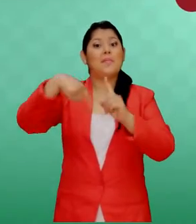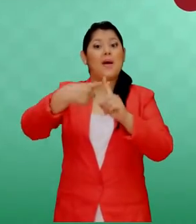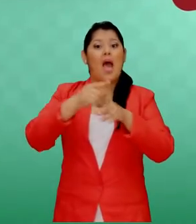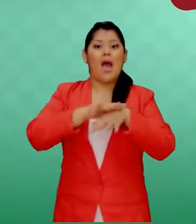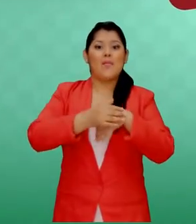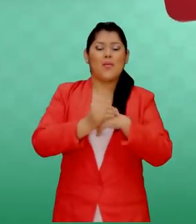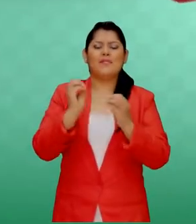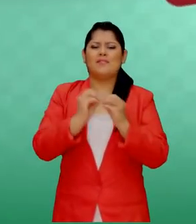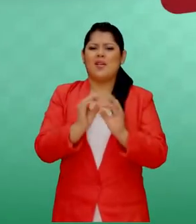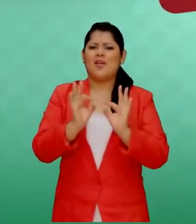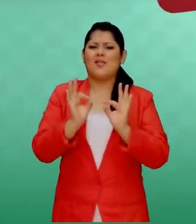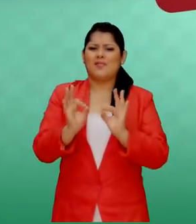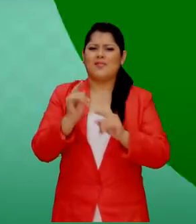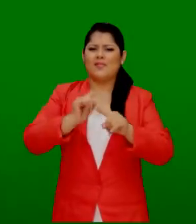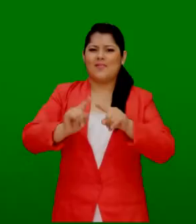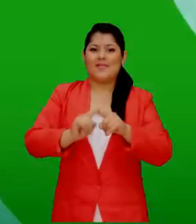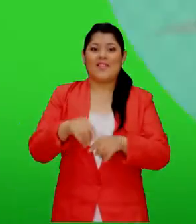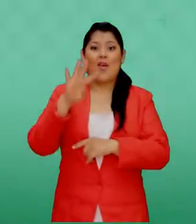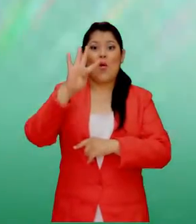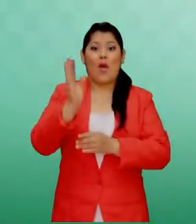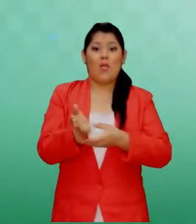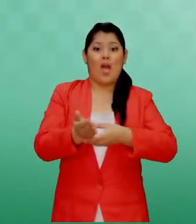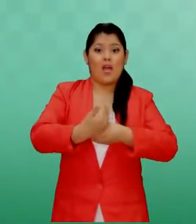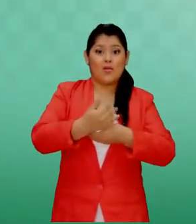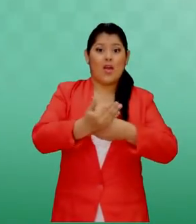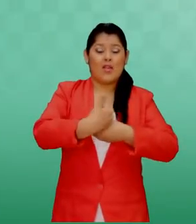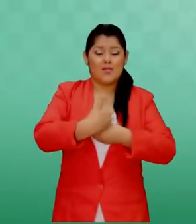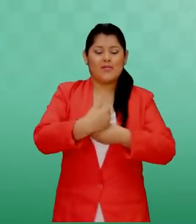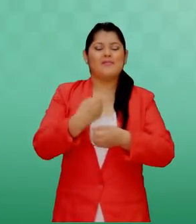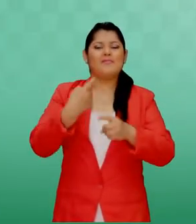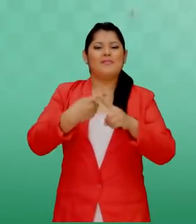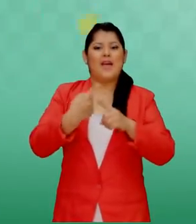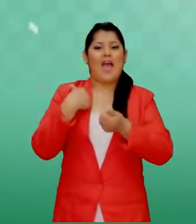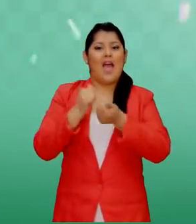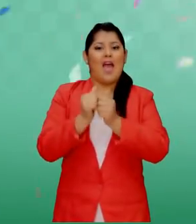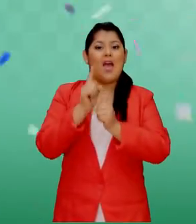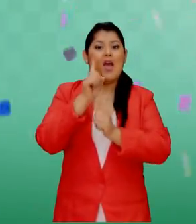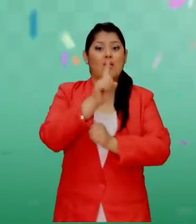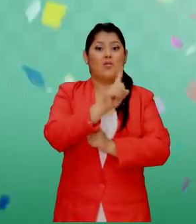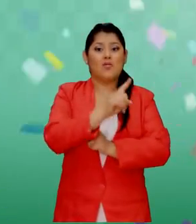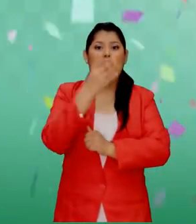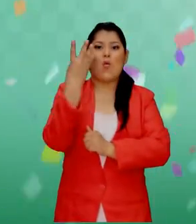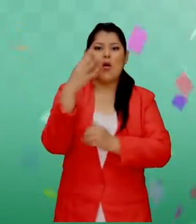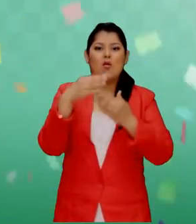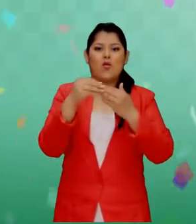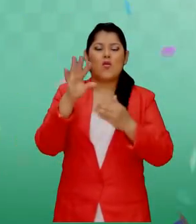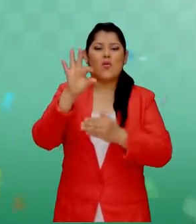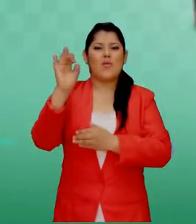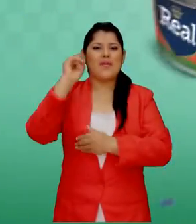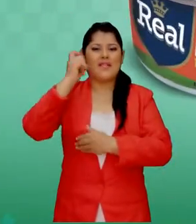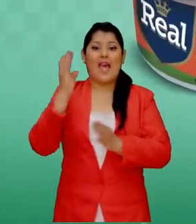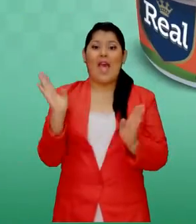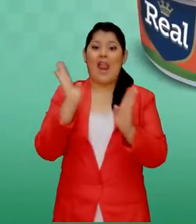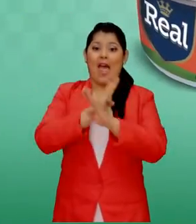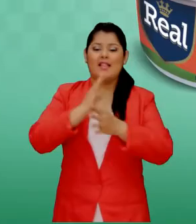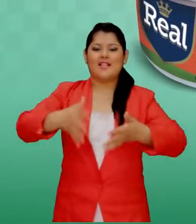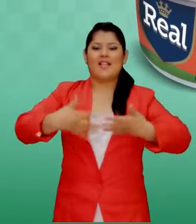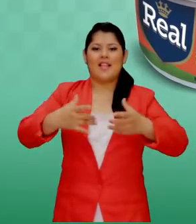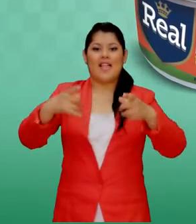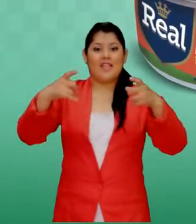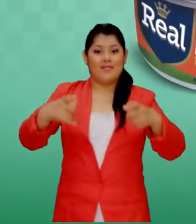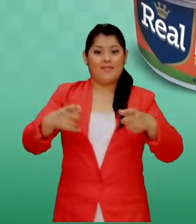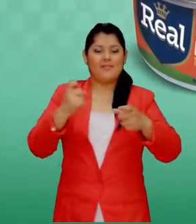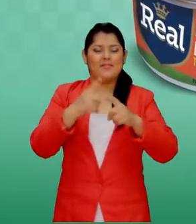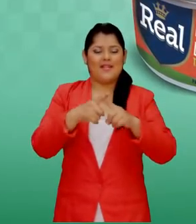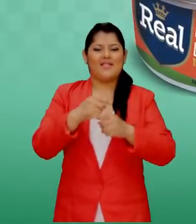Además, aprovecha nuestras increíbles ofertas. Atún real, 4 unidades, 170 gramos cada uno, $4.99. Gratis,